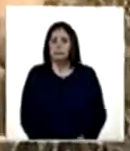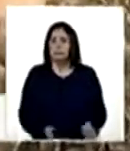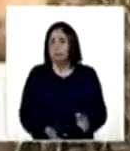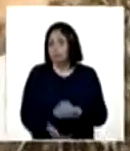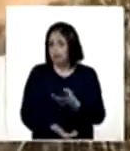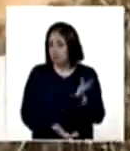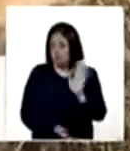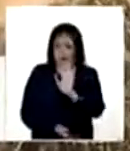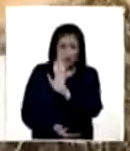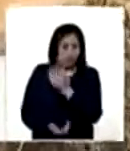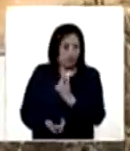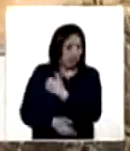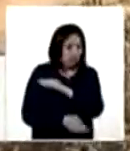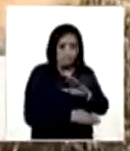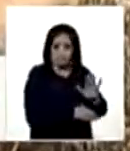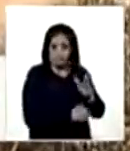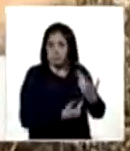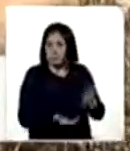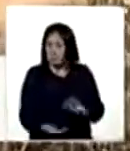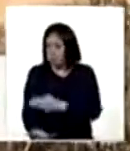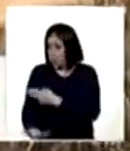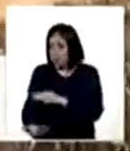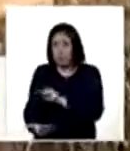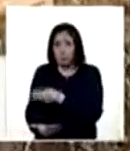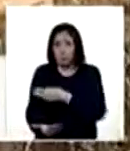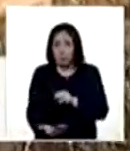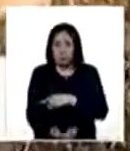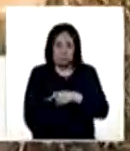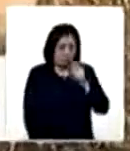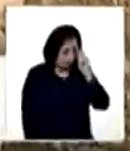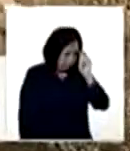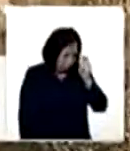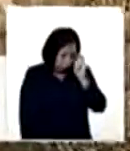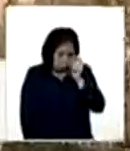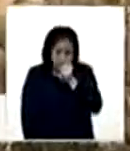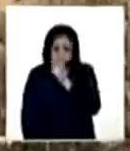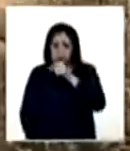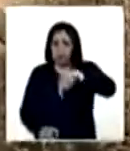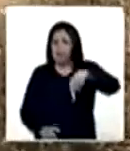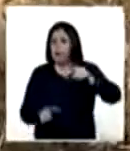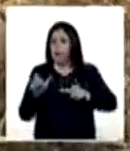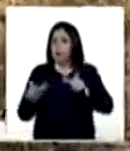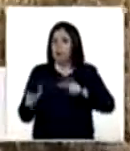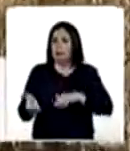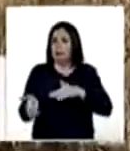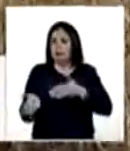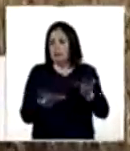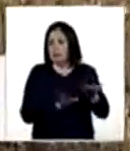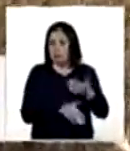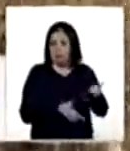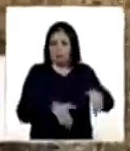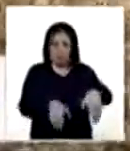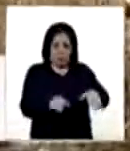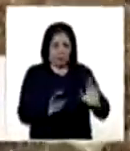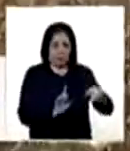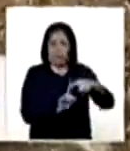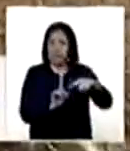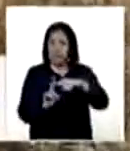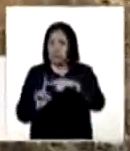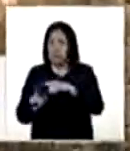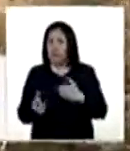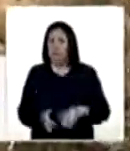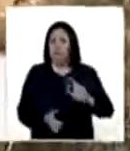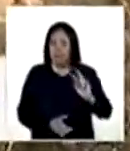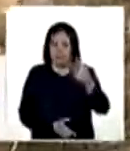Siri, ¿cómo estás? Buenas tardes. Con música se rinde homenaje entonces aquí a los difuntos en el Cementerio Nueva Esperanza, el segundo más grande